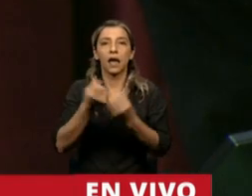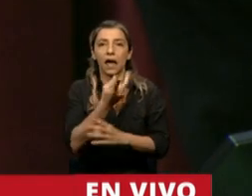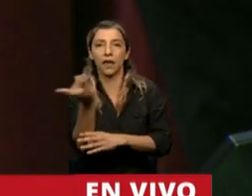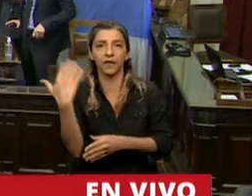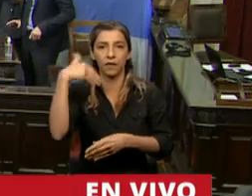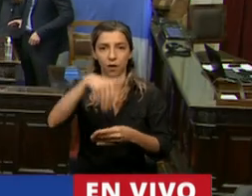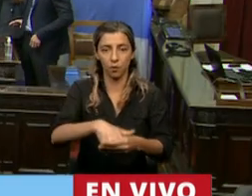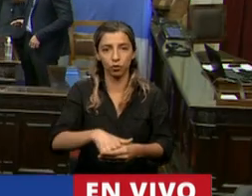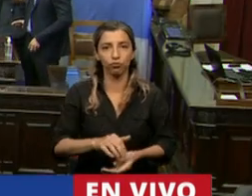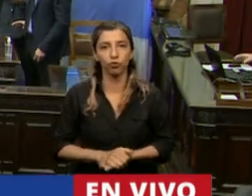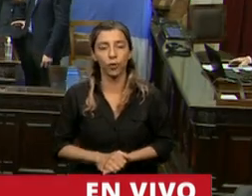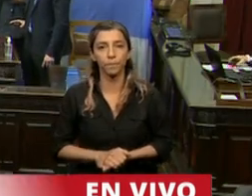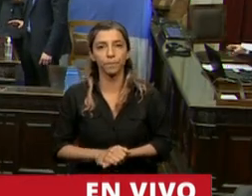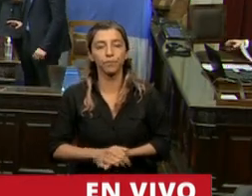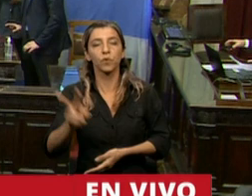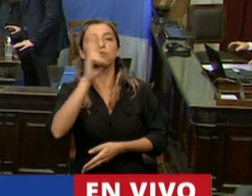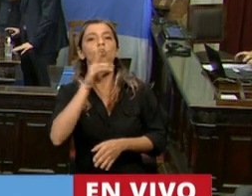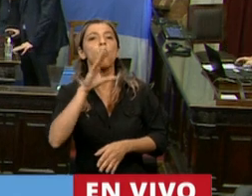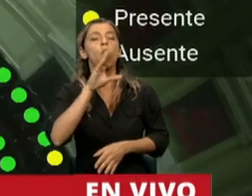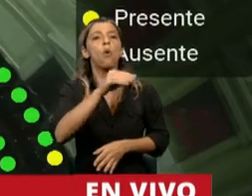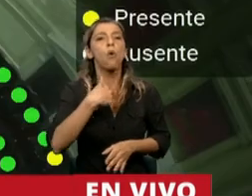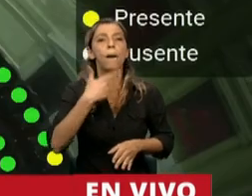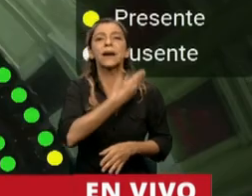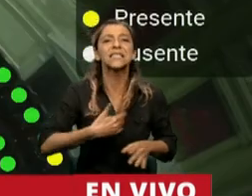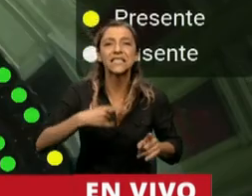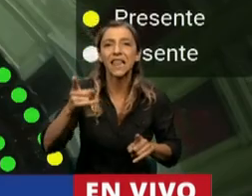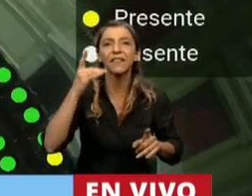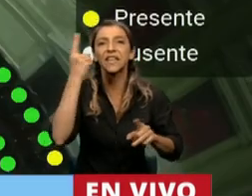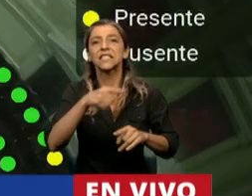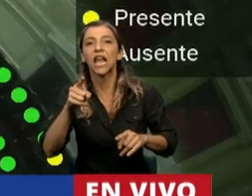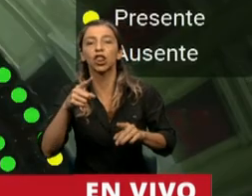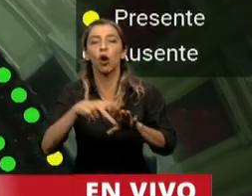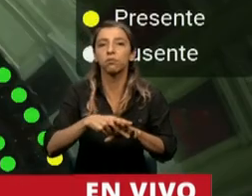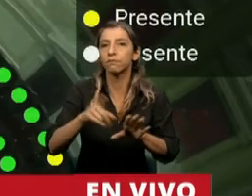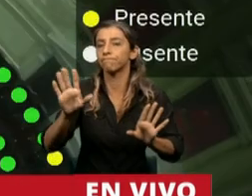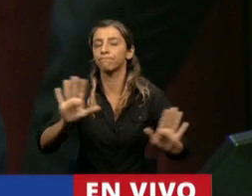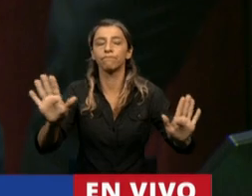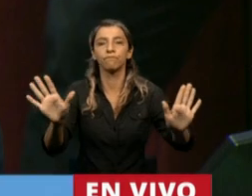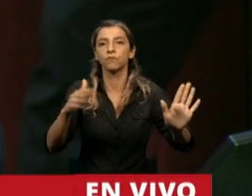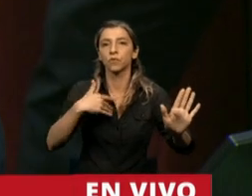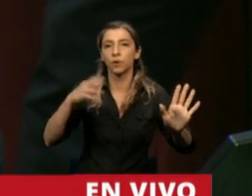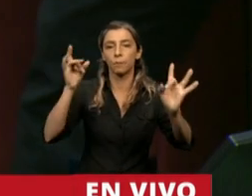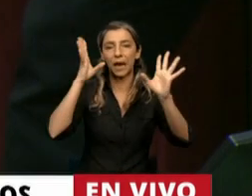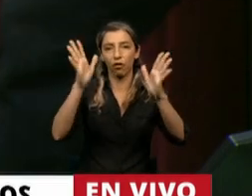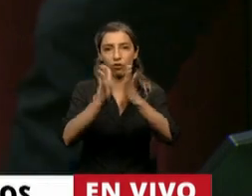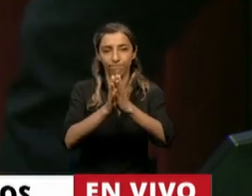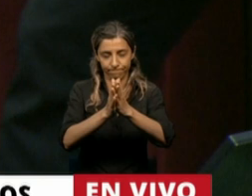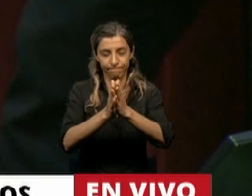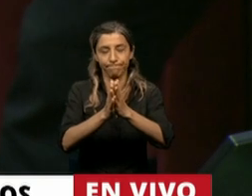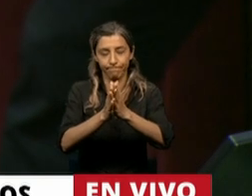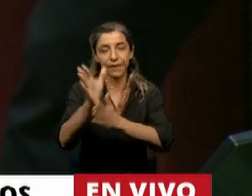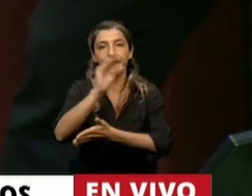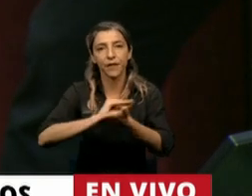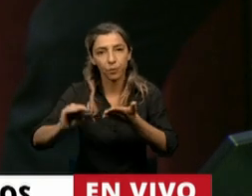votación señor presidente 1 voto diputada